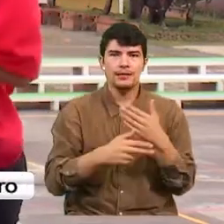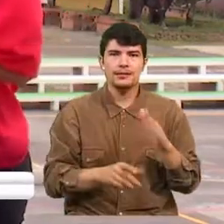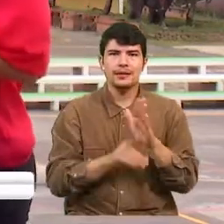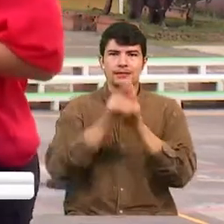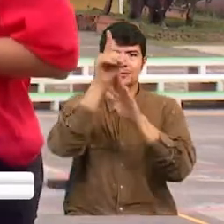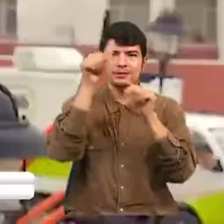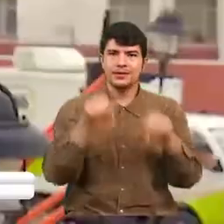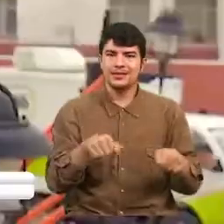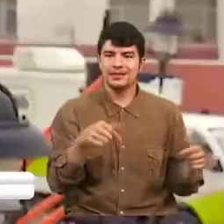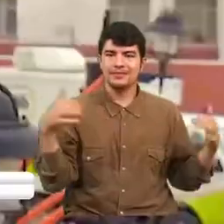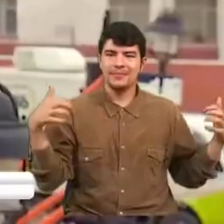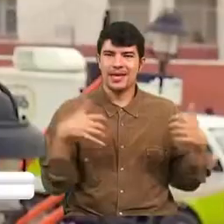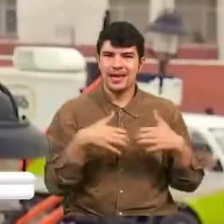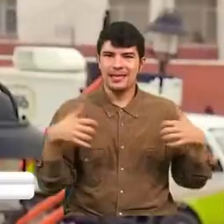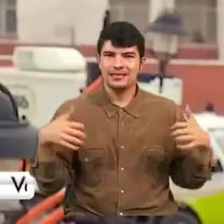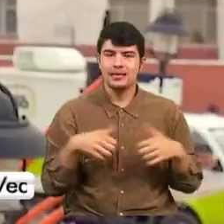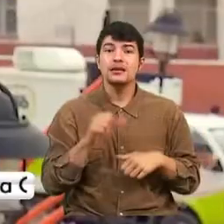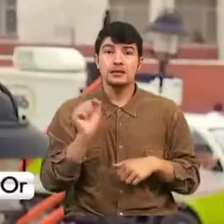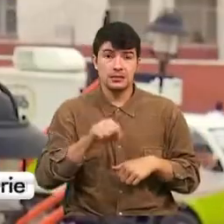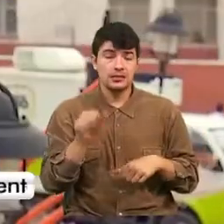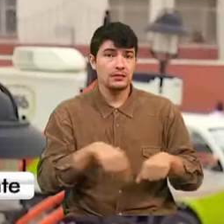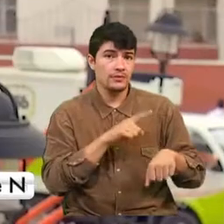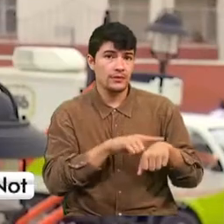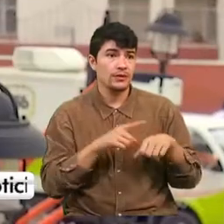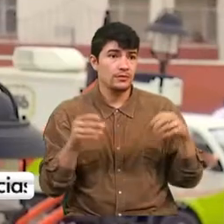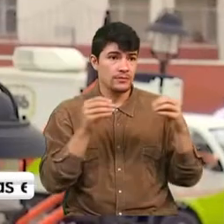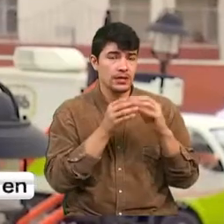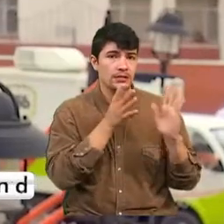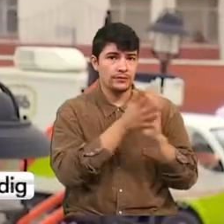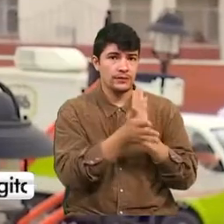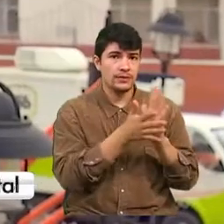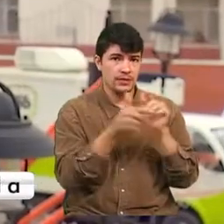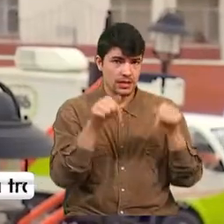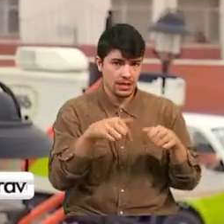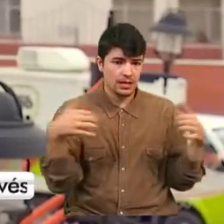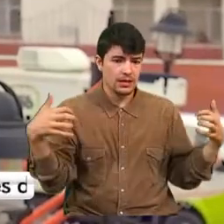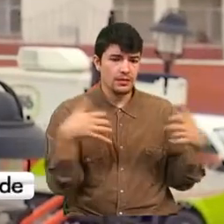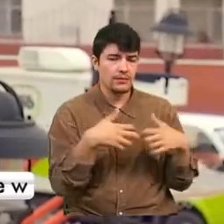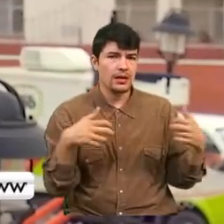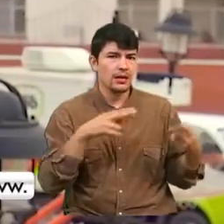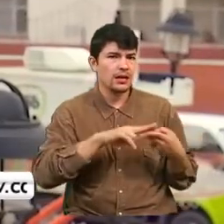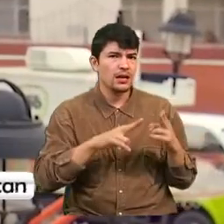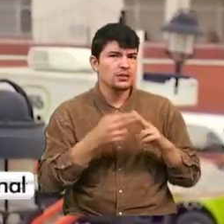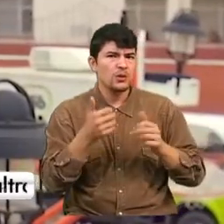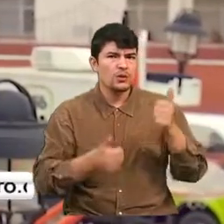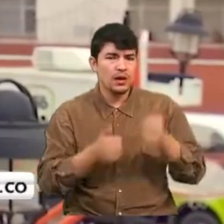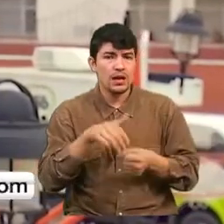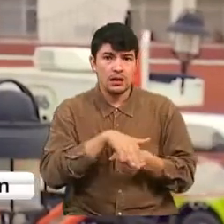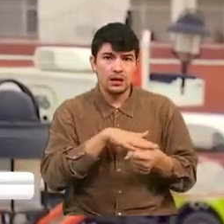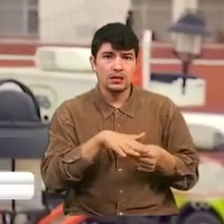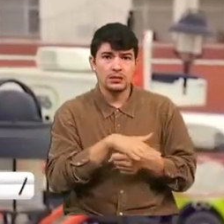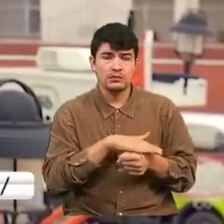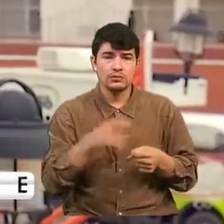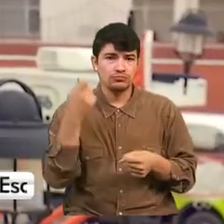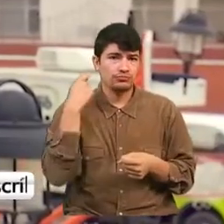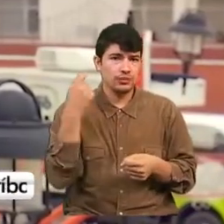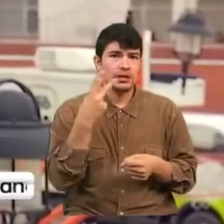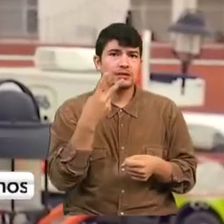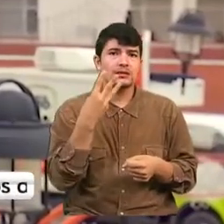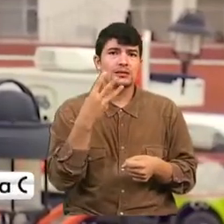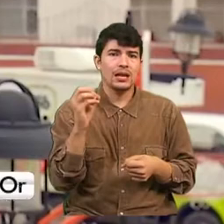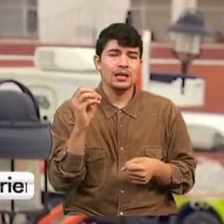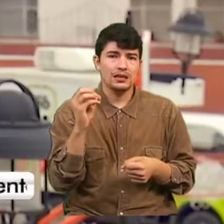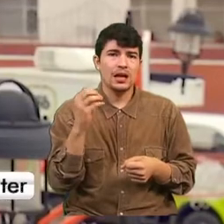provincia de Vélez. Así es, María Ángel. Es momento de continuar con más información de la provincia de Vélez, precisamente un hecho que sucedió el 30 de noviembre